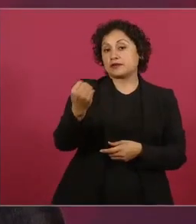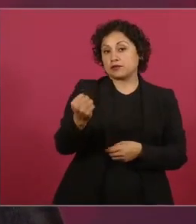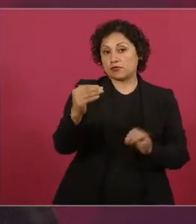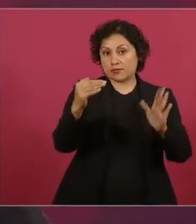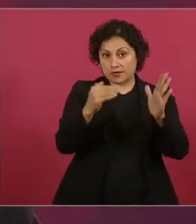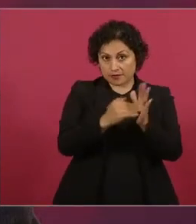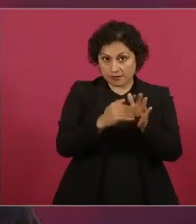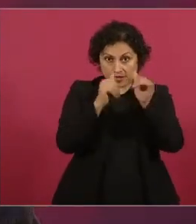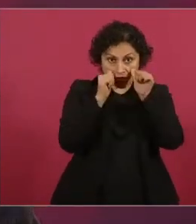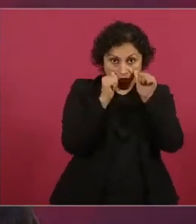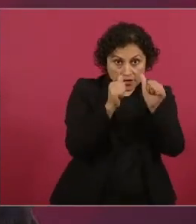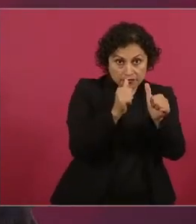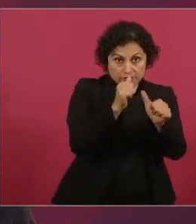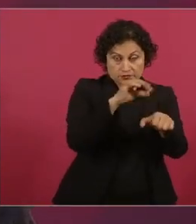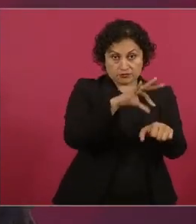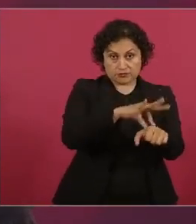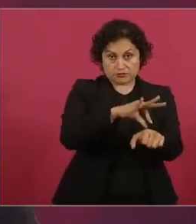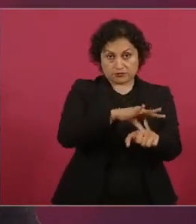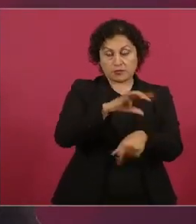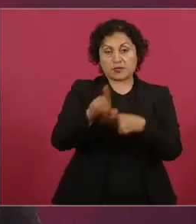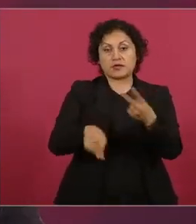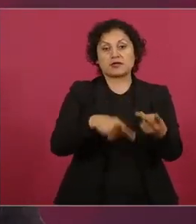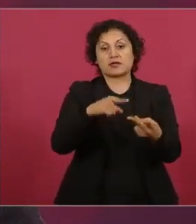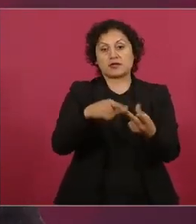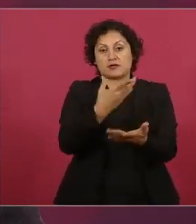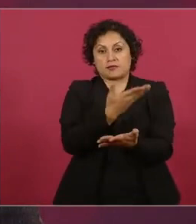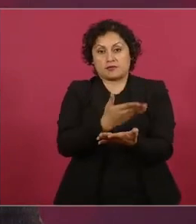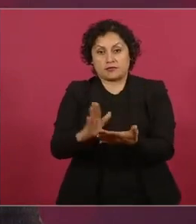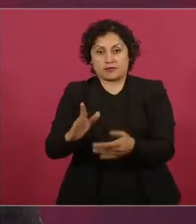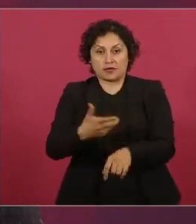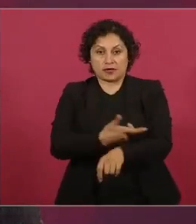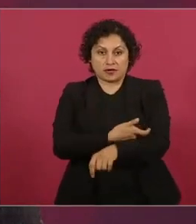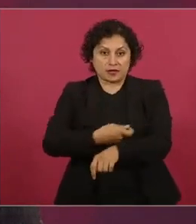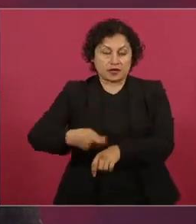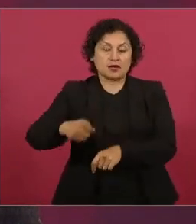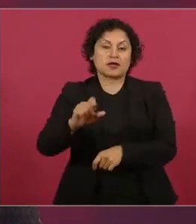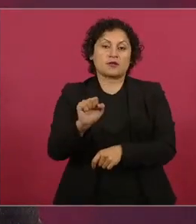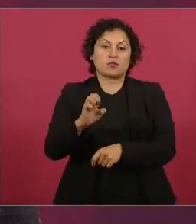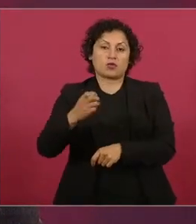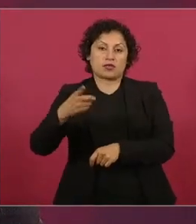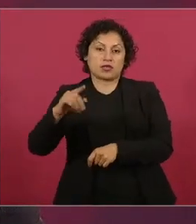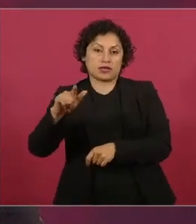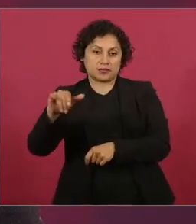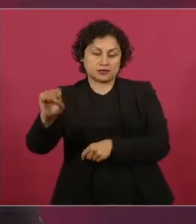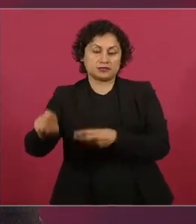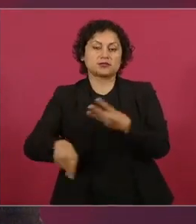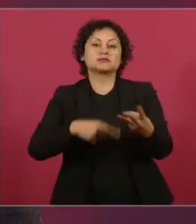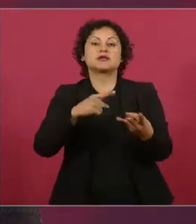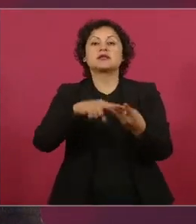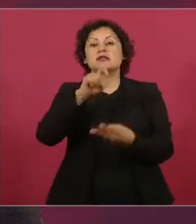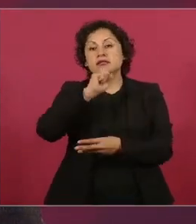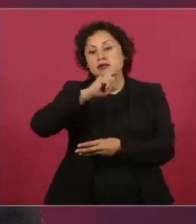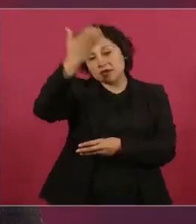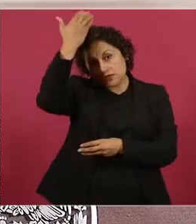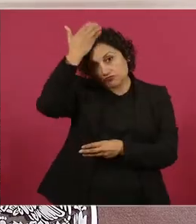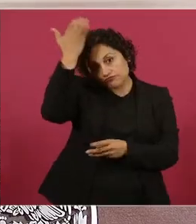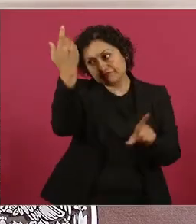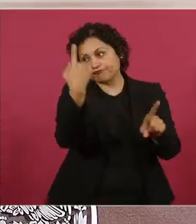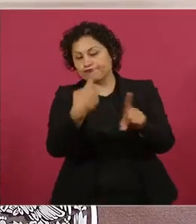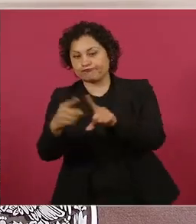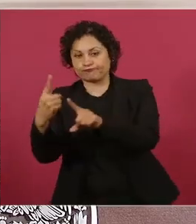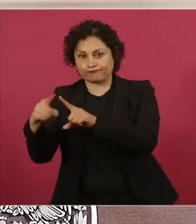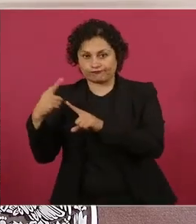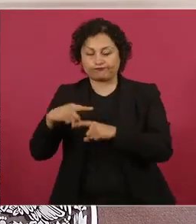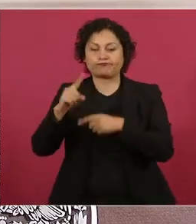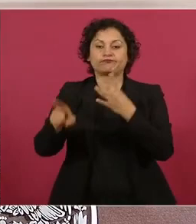médicas, además de las de hemodiálisis, 117,000 acciones de enfermería y se encuentran al